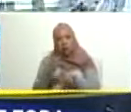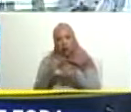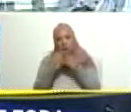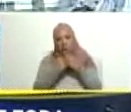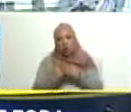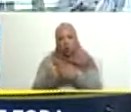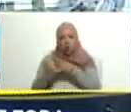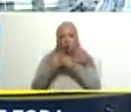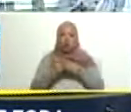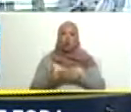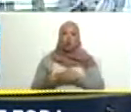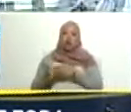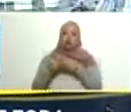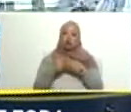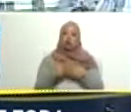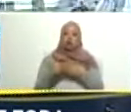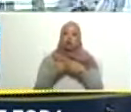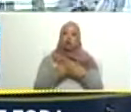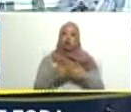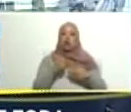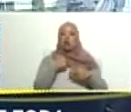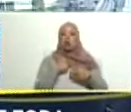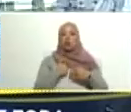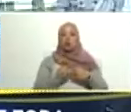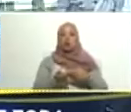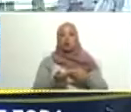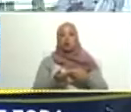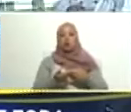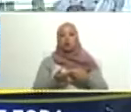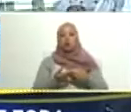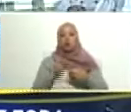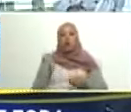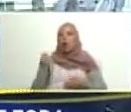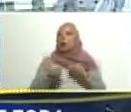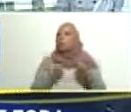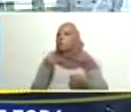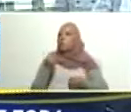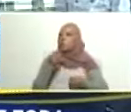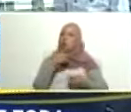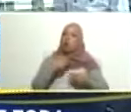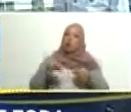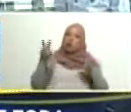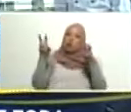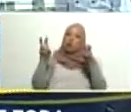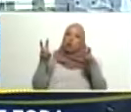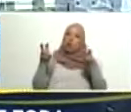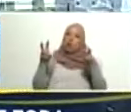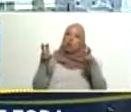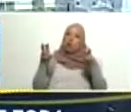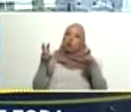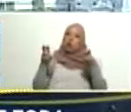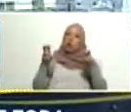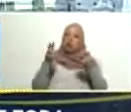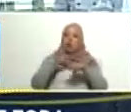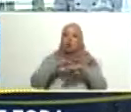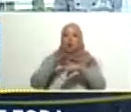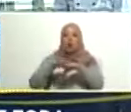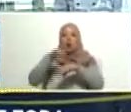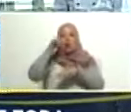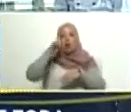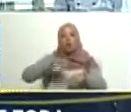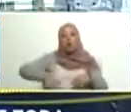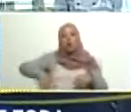a estudiar, a estudiar. Y dije, tenemos que crear algo nuevo que convoque al poder